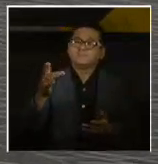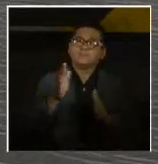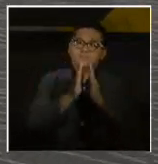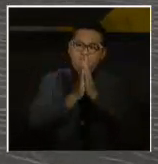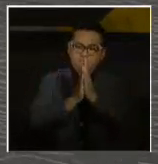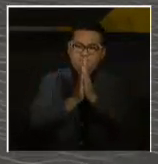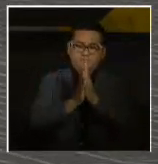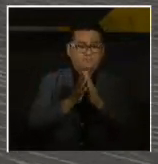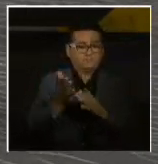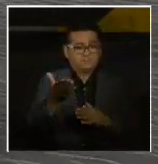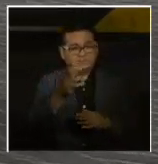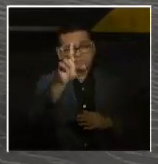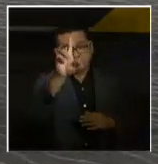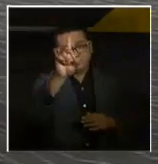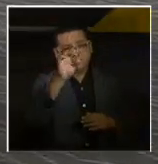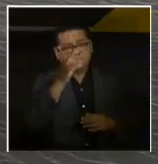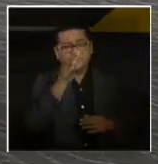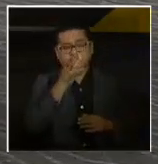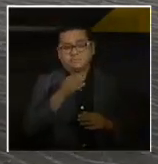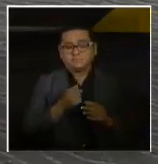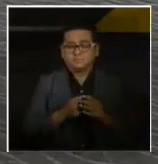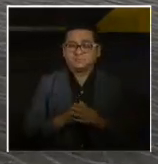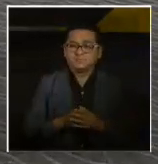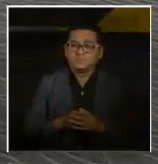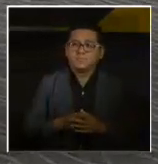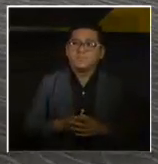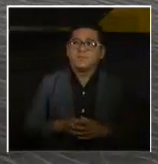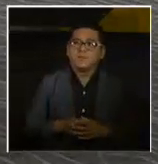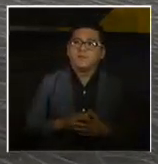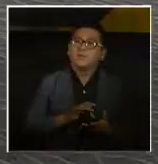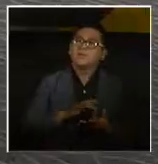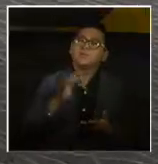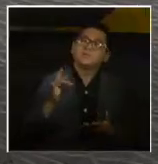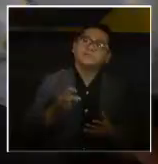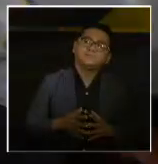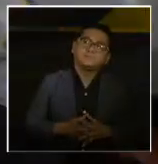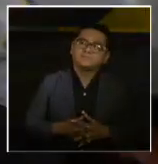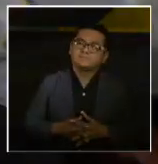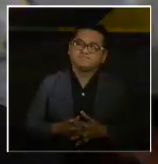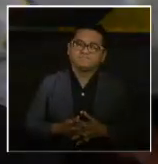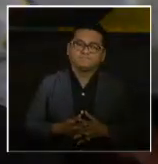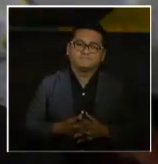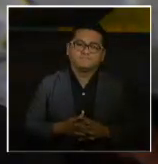favor, réplica, 30 segundos, le suplico. Sí, gracias.